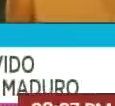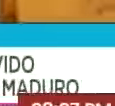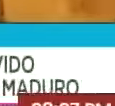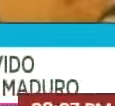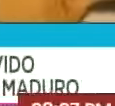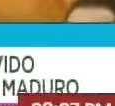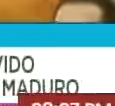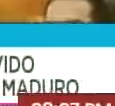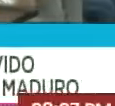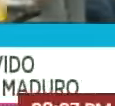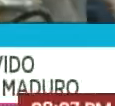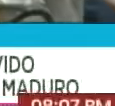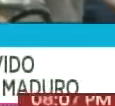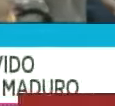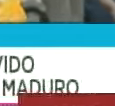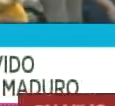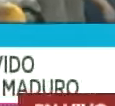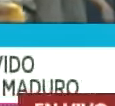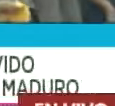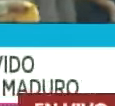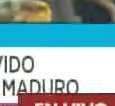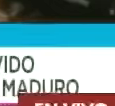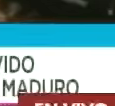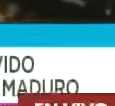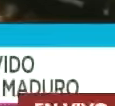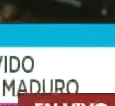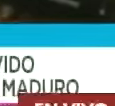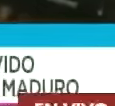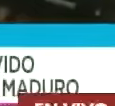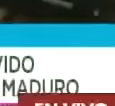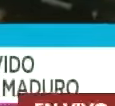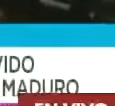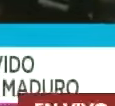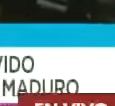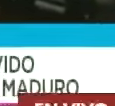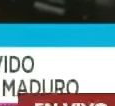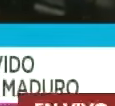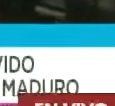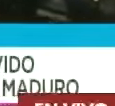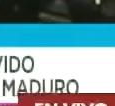Bonito este video, ¿no? Bonito el video. Bonito, bonita la mitad también.